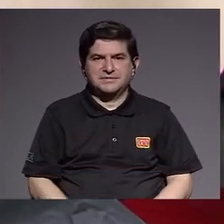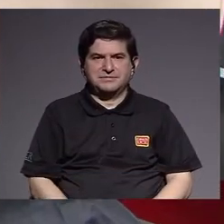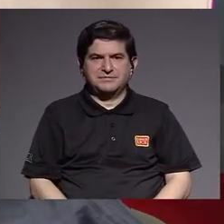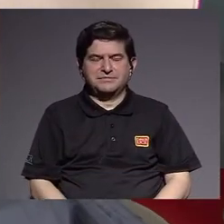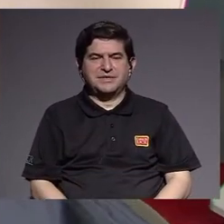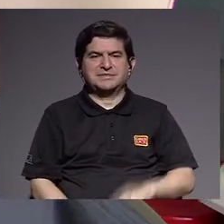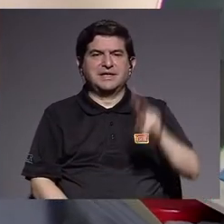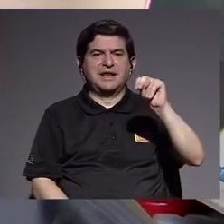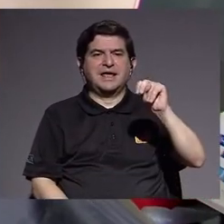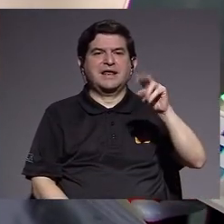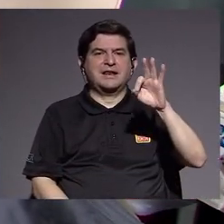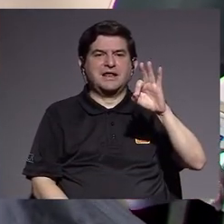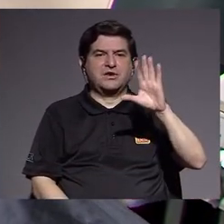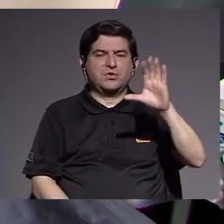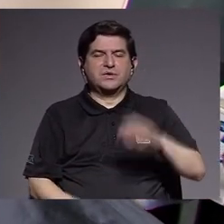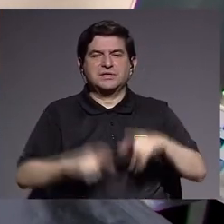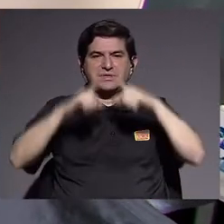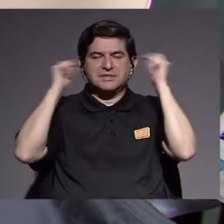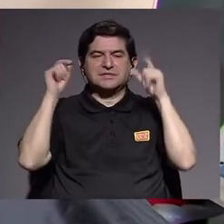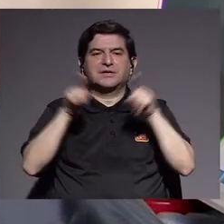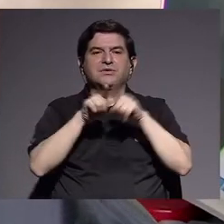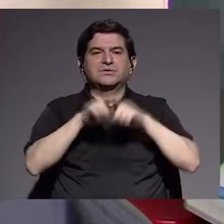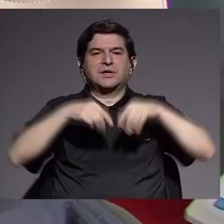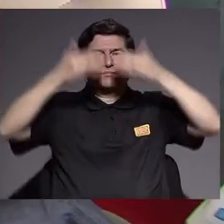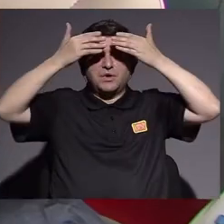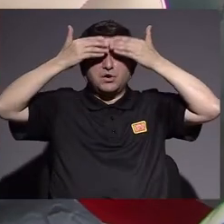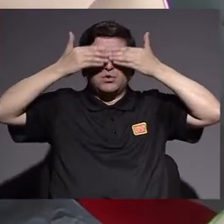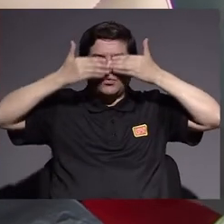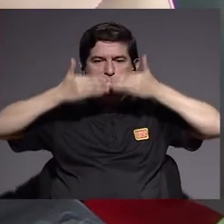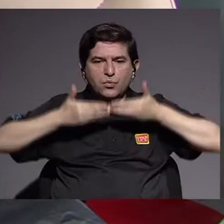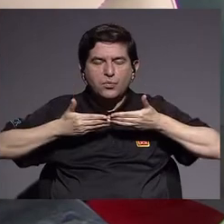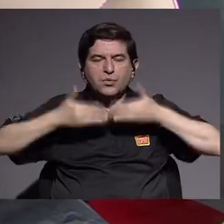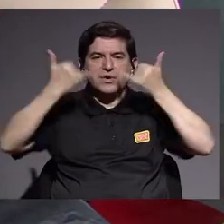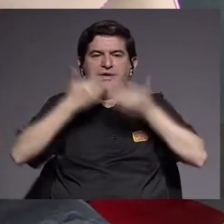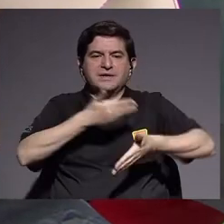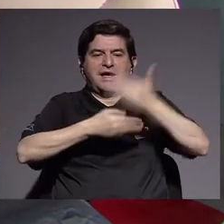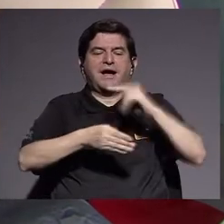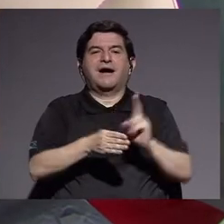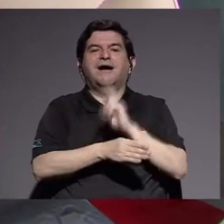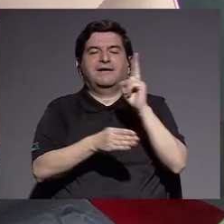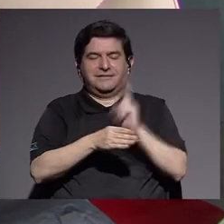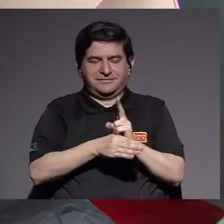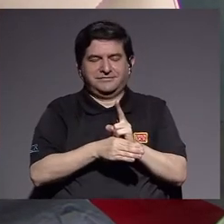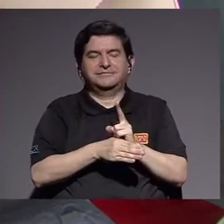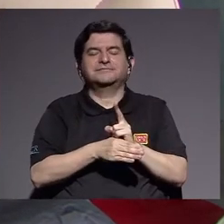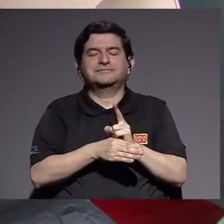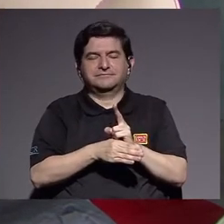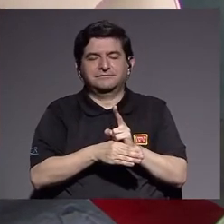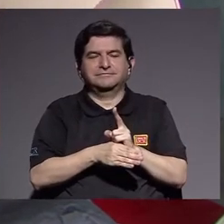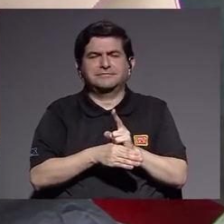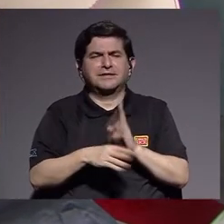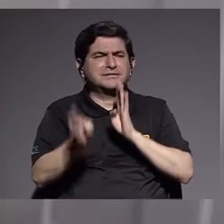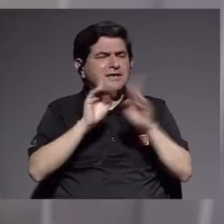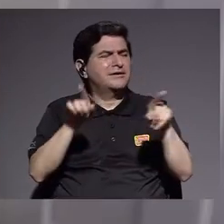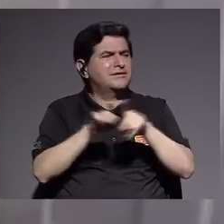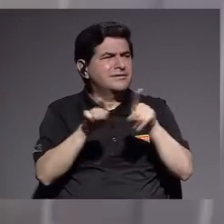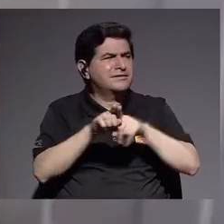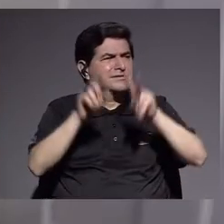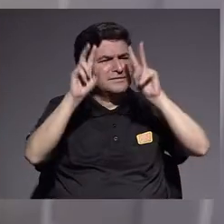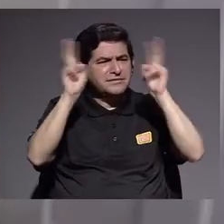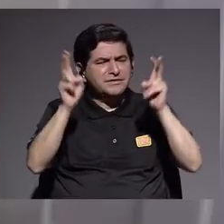además de los respiradores en el 95 le sumamos la carrera que también muchos oncólogos ya lo utilizábamos antes y